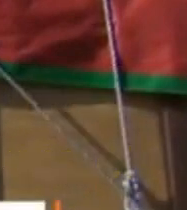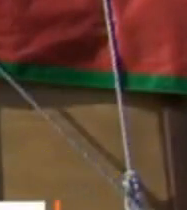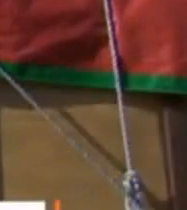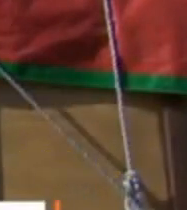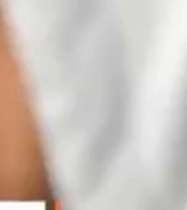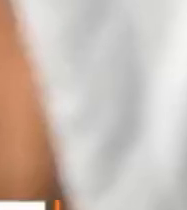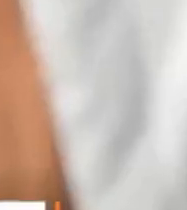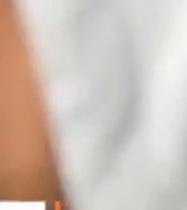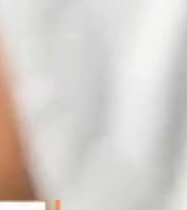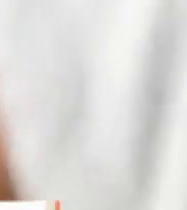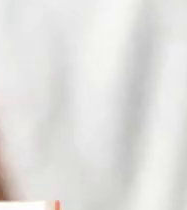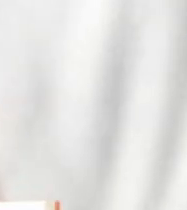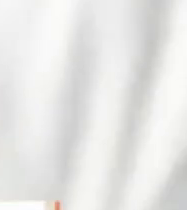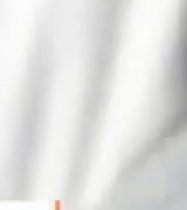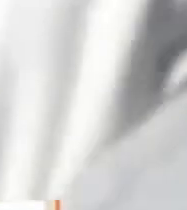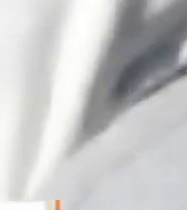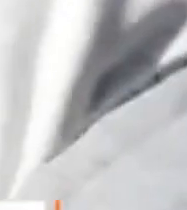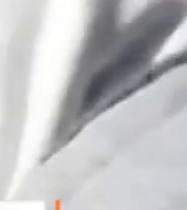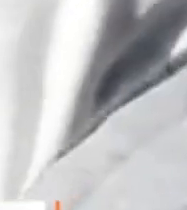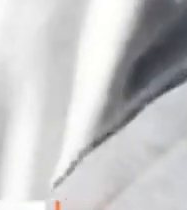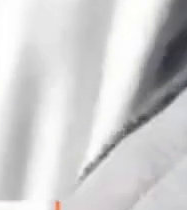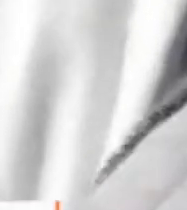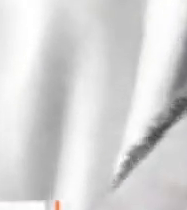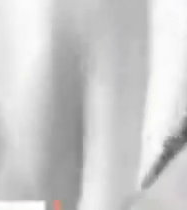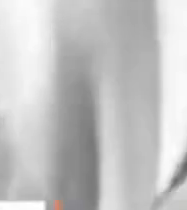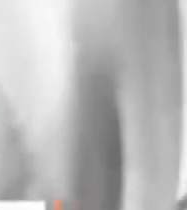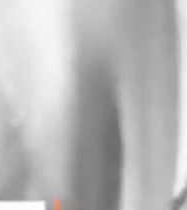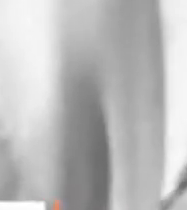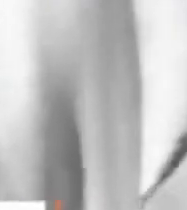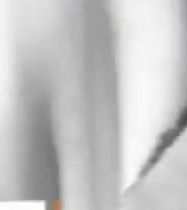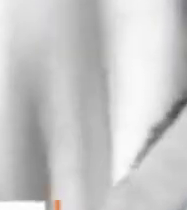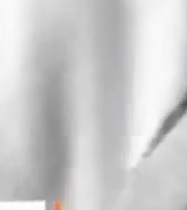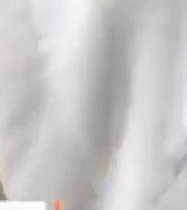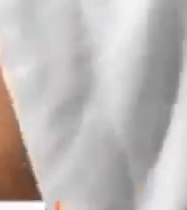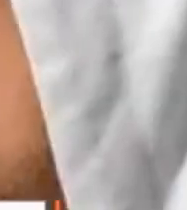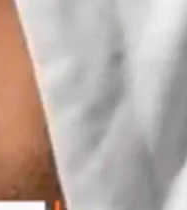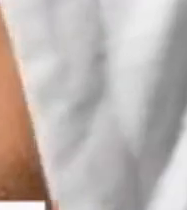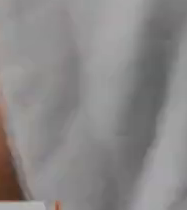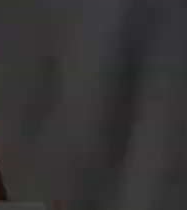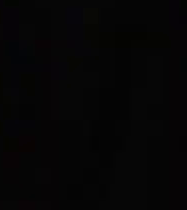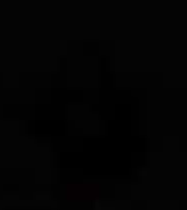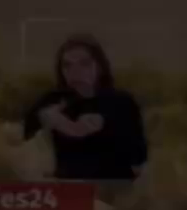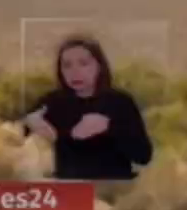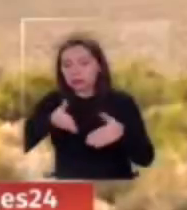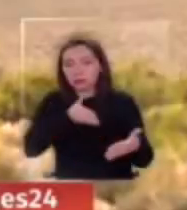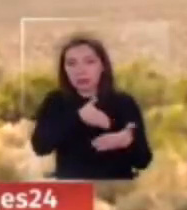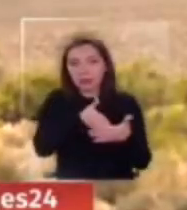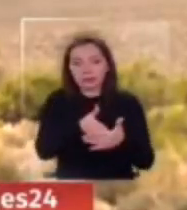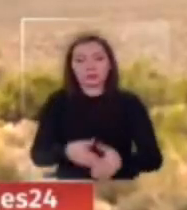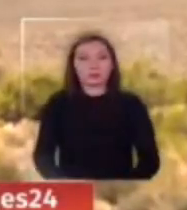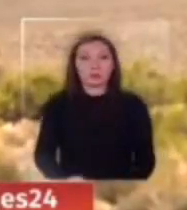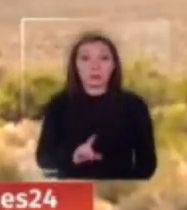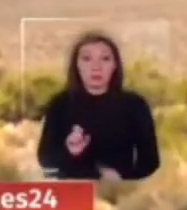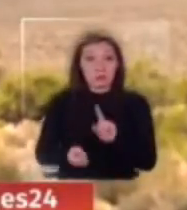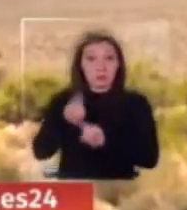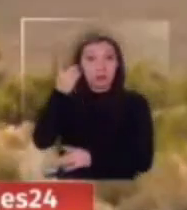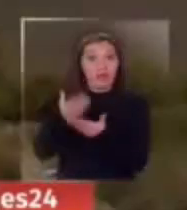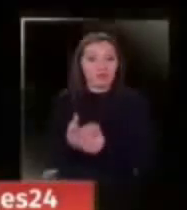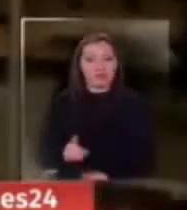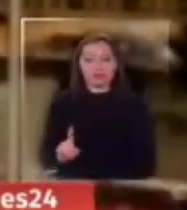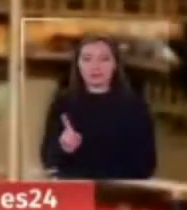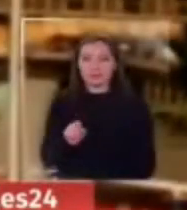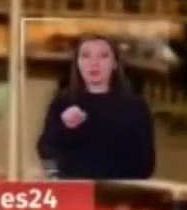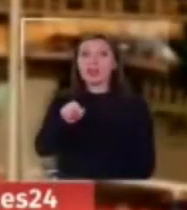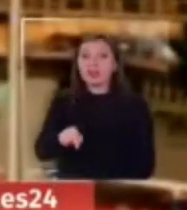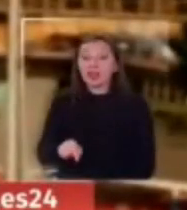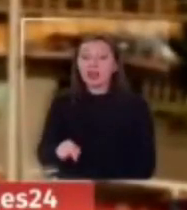en medio de la Pampa, a casi 4 kilómetros de la frontera, contactarse con transportistas bolivianos. No es primera vez que pasa.